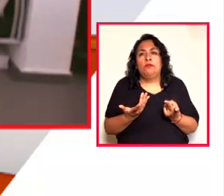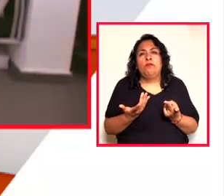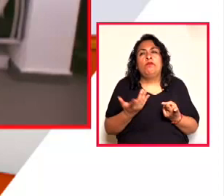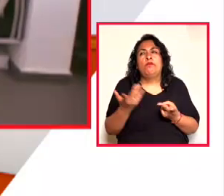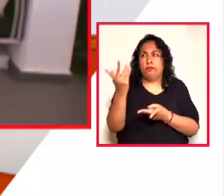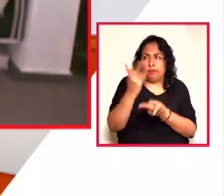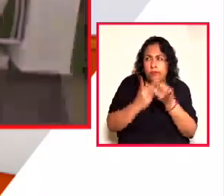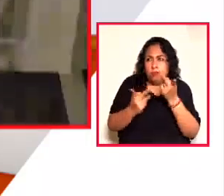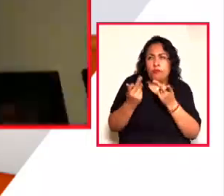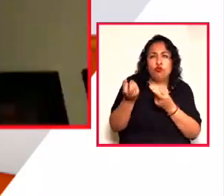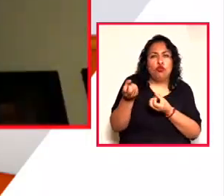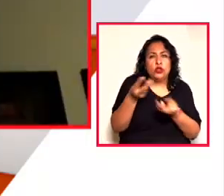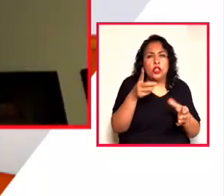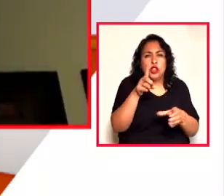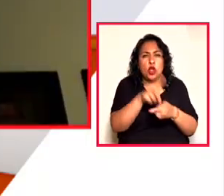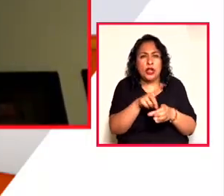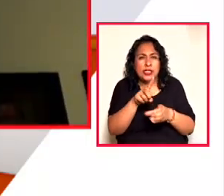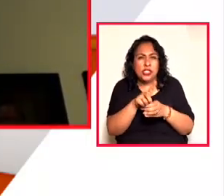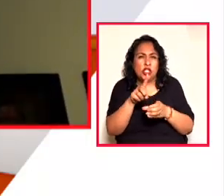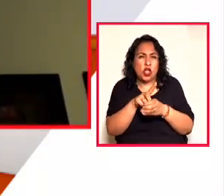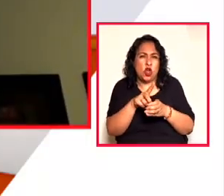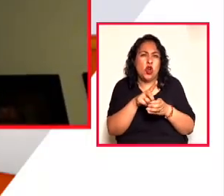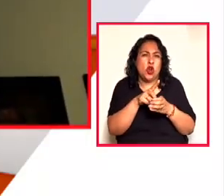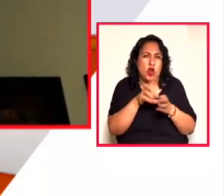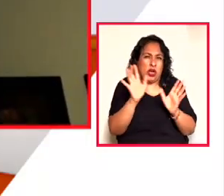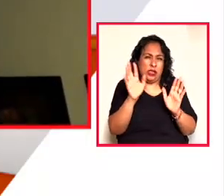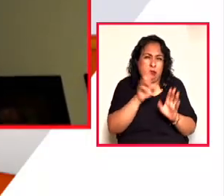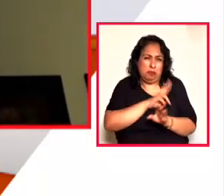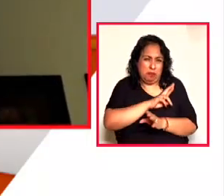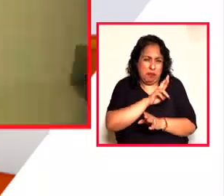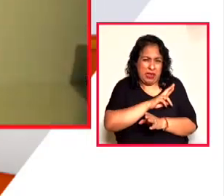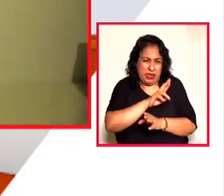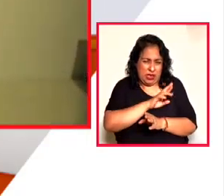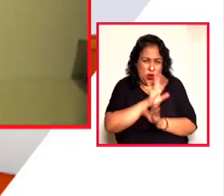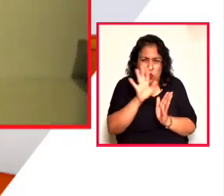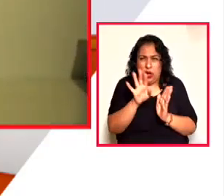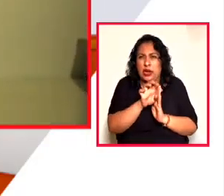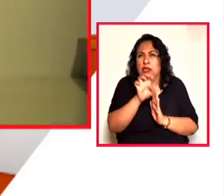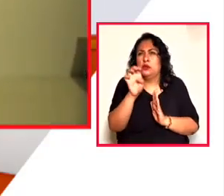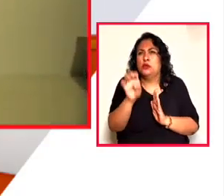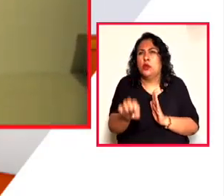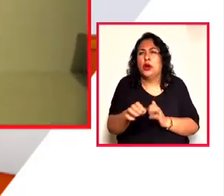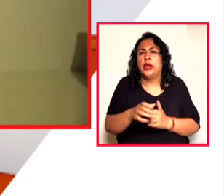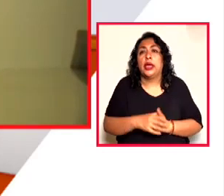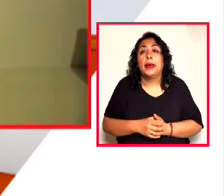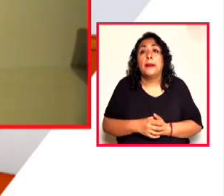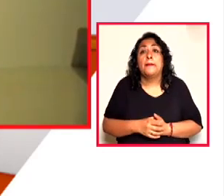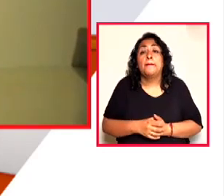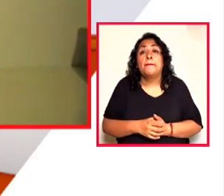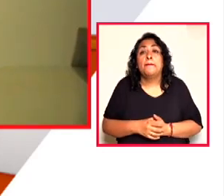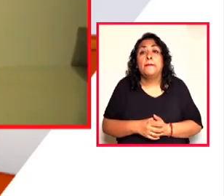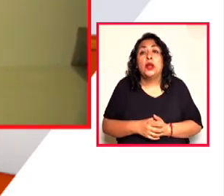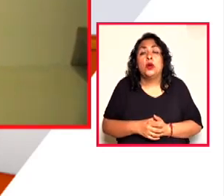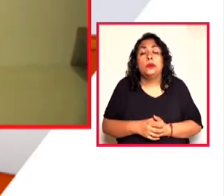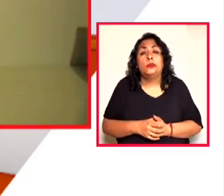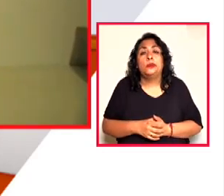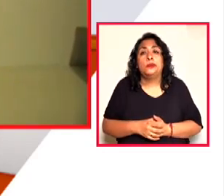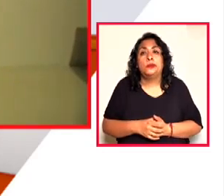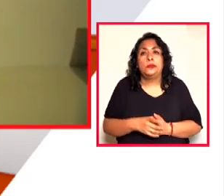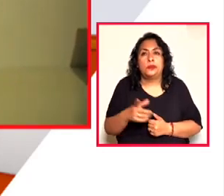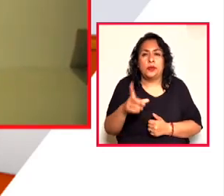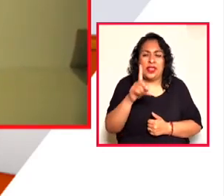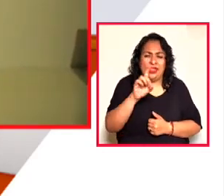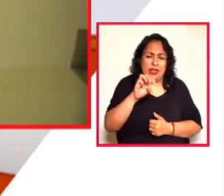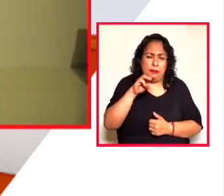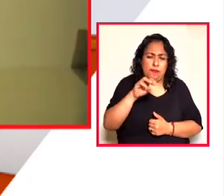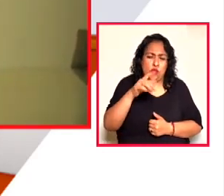préstamos o donaciones de acervos particulares, por ejemplo, el acervo de Mongo,